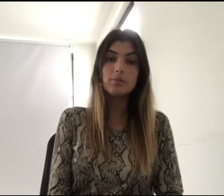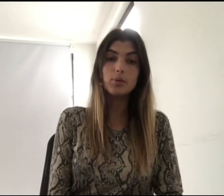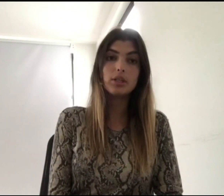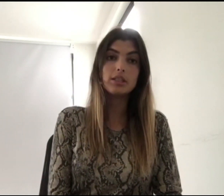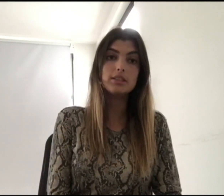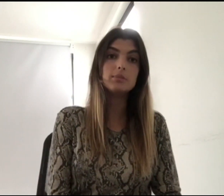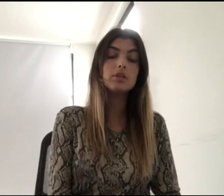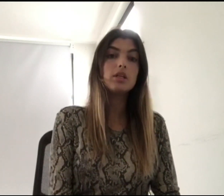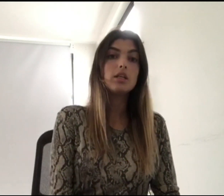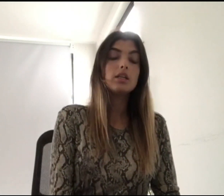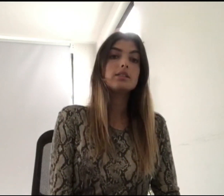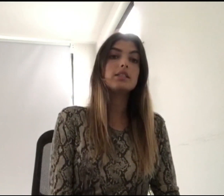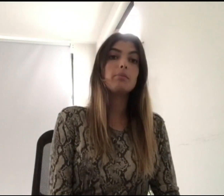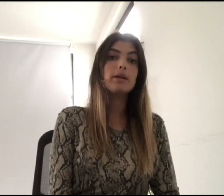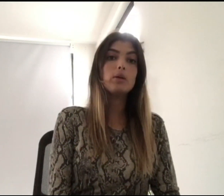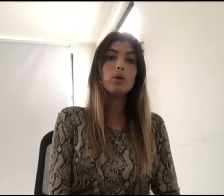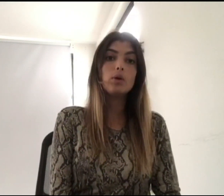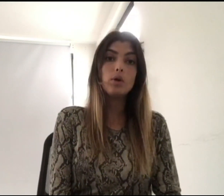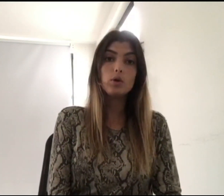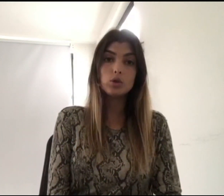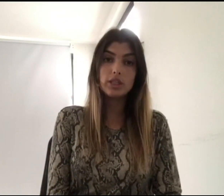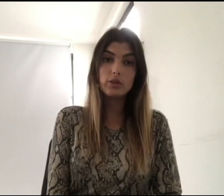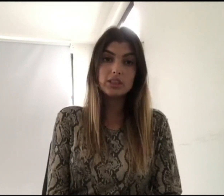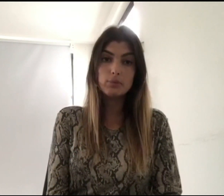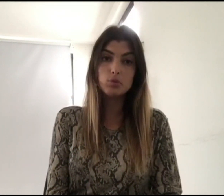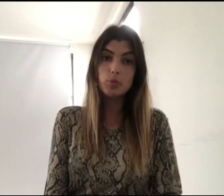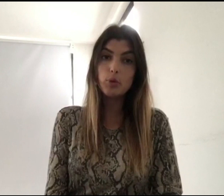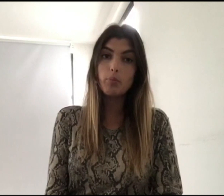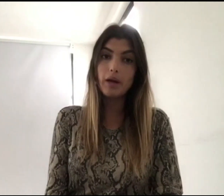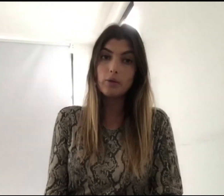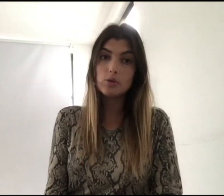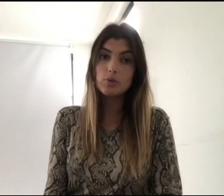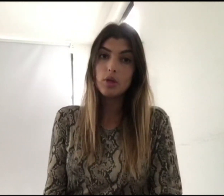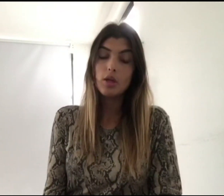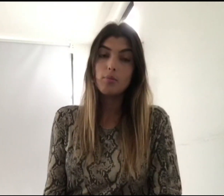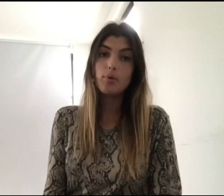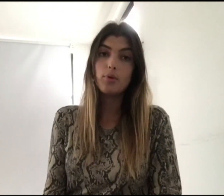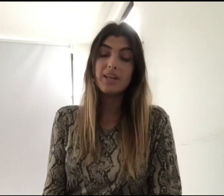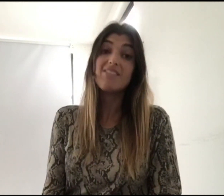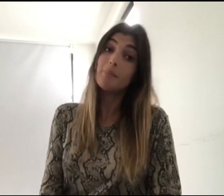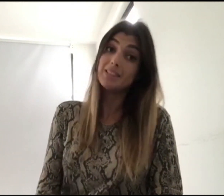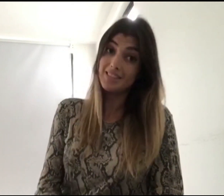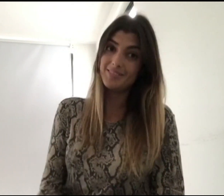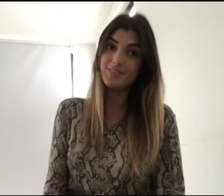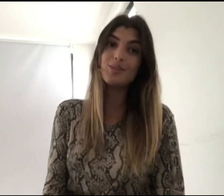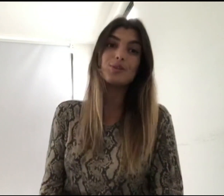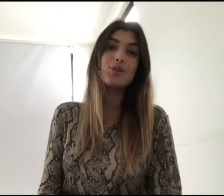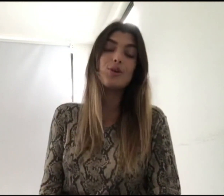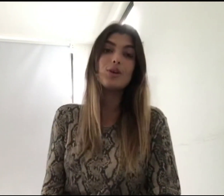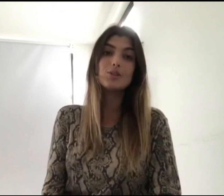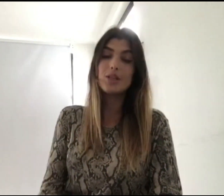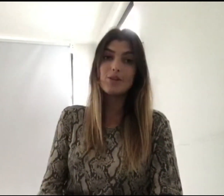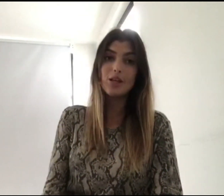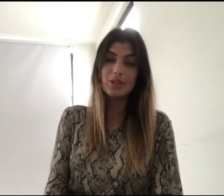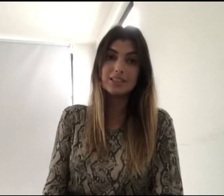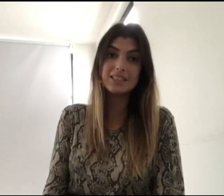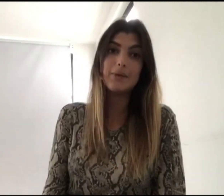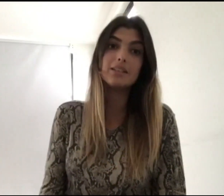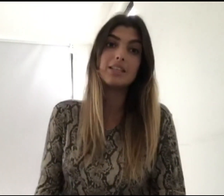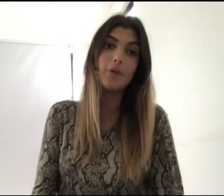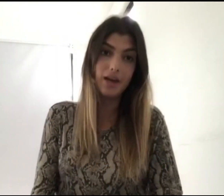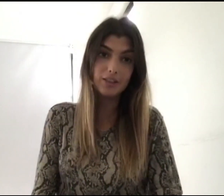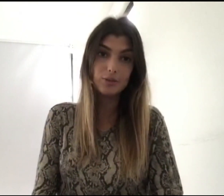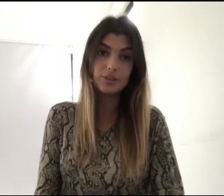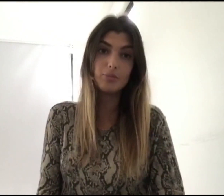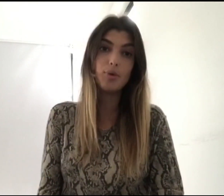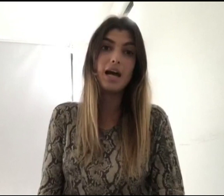nacional, importantísimo. Sin embargo, los hoteleros estamos muy preocupados por qué va a pasar con todos los colaboradores que